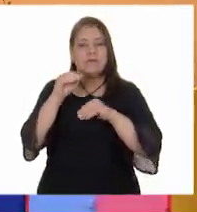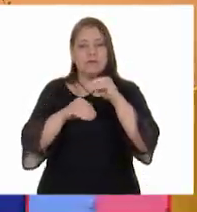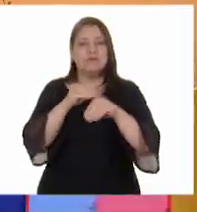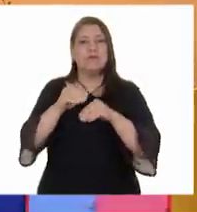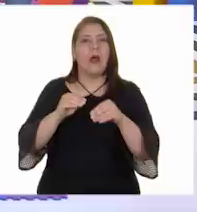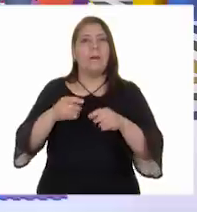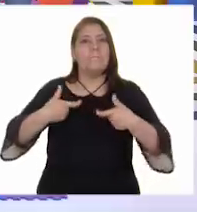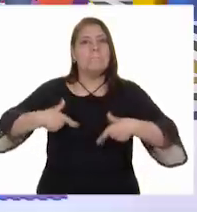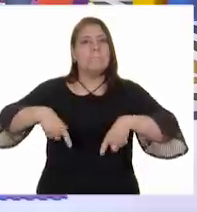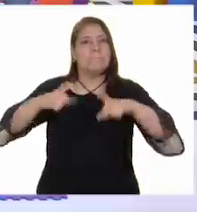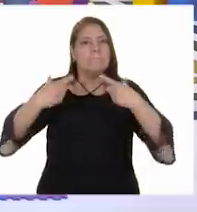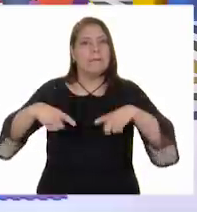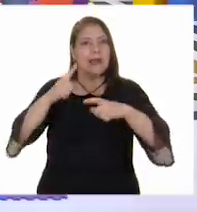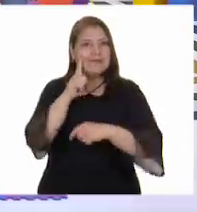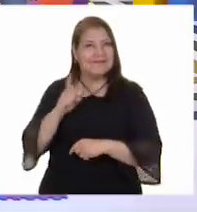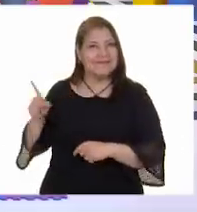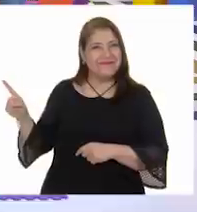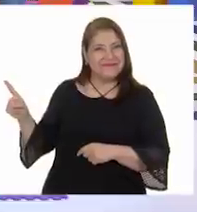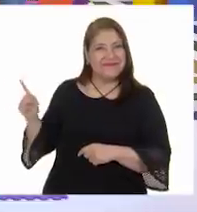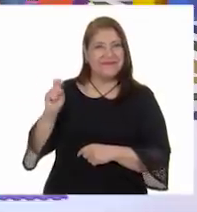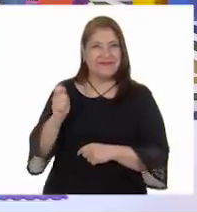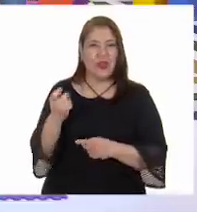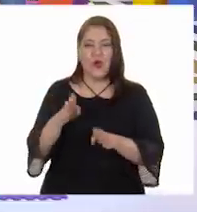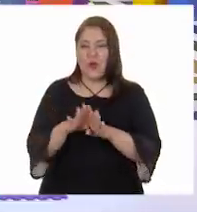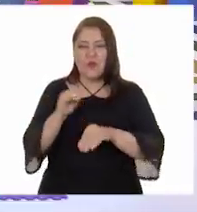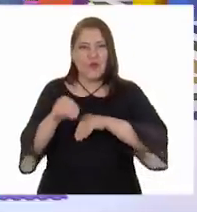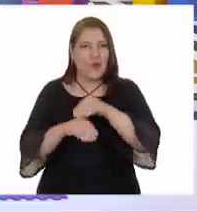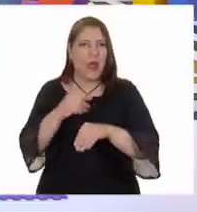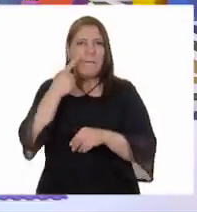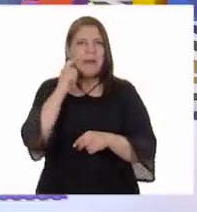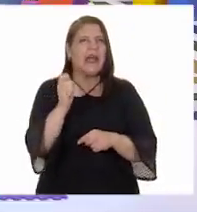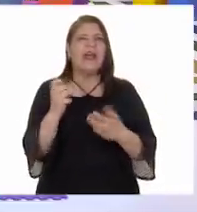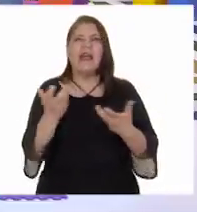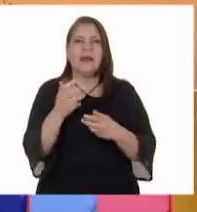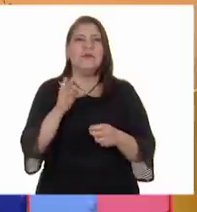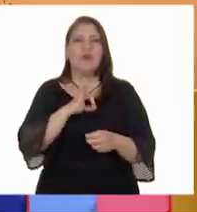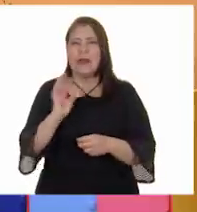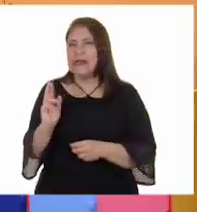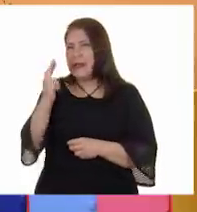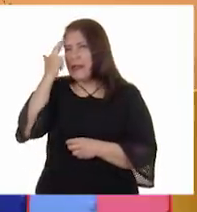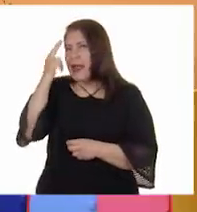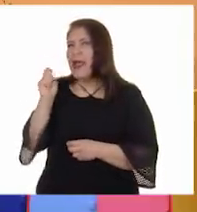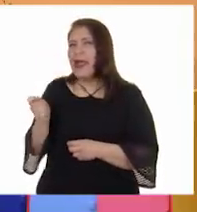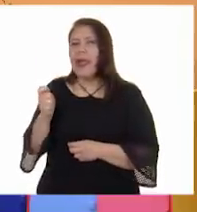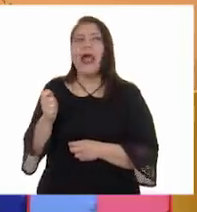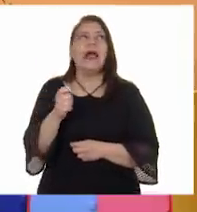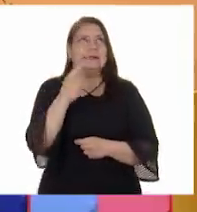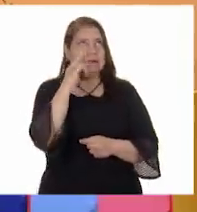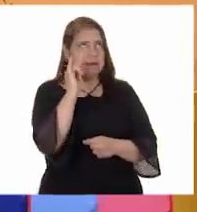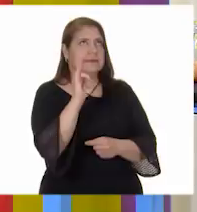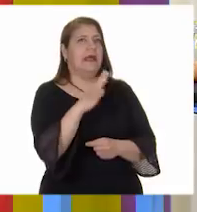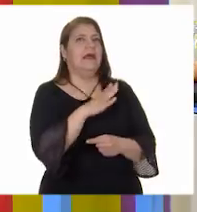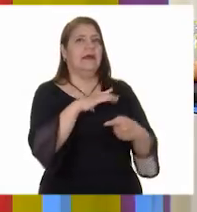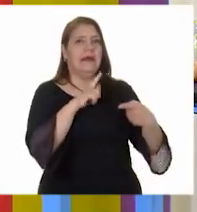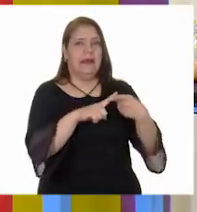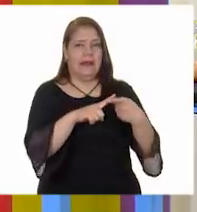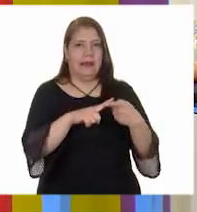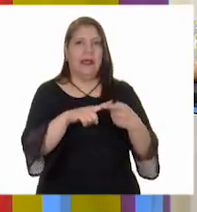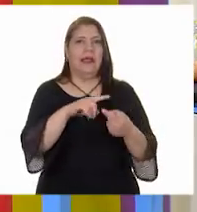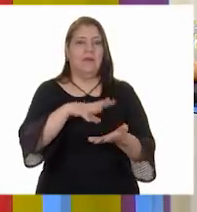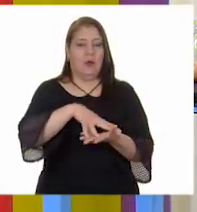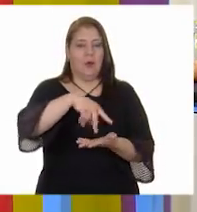qué rico. ¿Los has probado? Sí, todo el mundo los hotcakes. ¿Qué ingredientes lleva? ¿Lo recuerdas más o menos? Sí, lleva, por supuesto, la harina